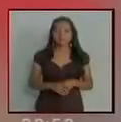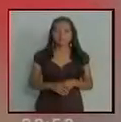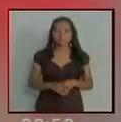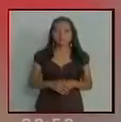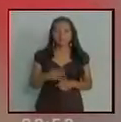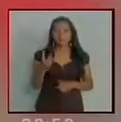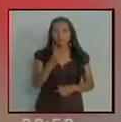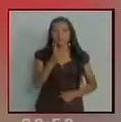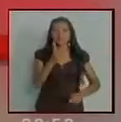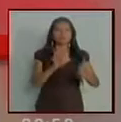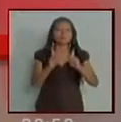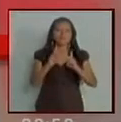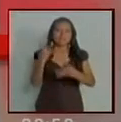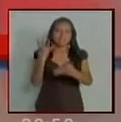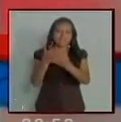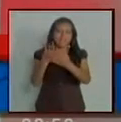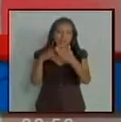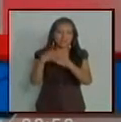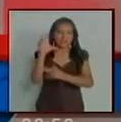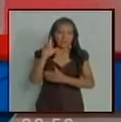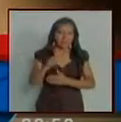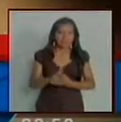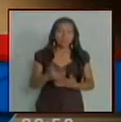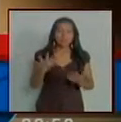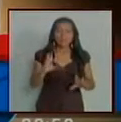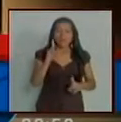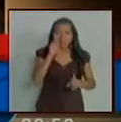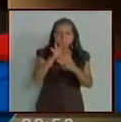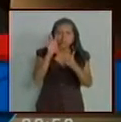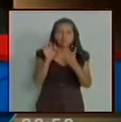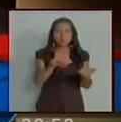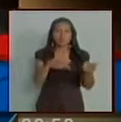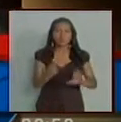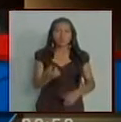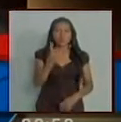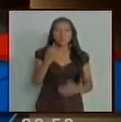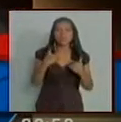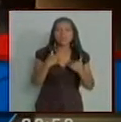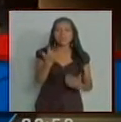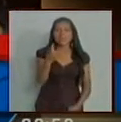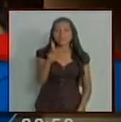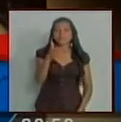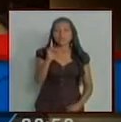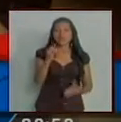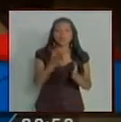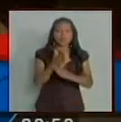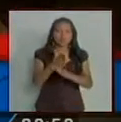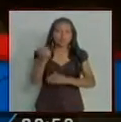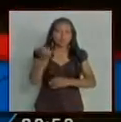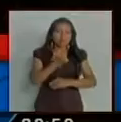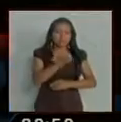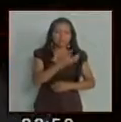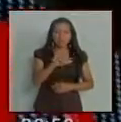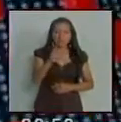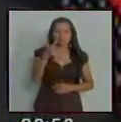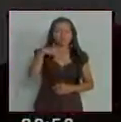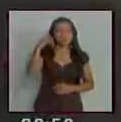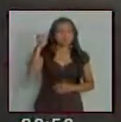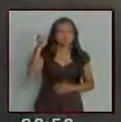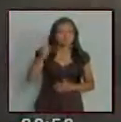Dos internos del penal de máxima seguridad de Chonchocoro fueron encontrados muertos, uno con 18 puñaladas en el cuerpo y el otro colgado.